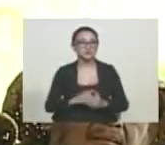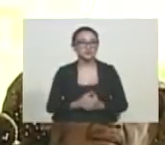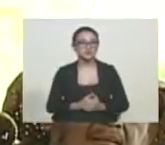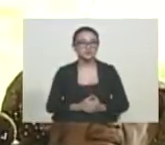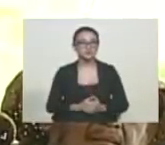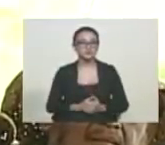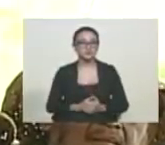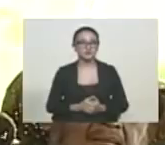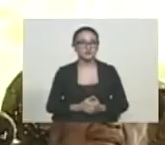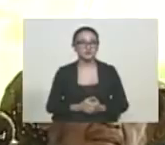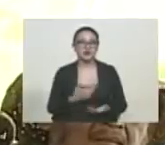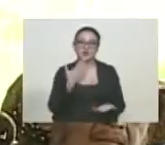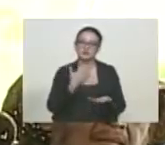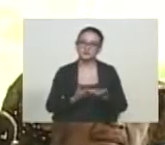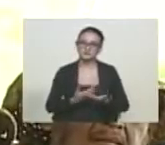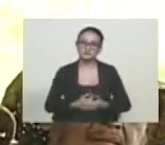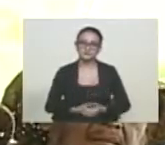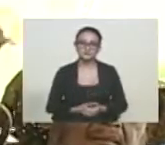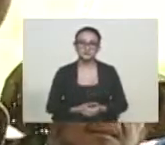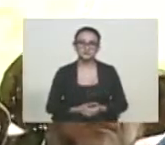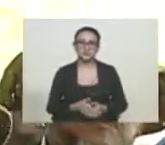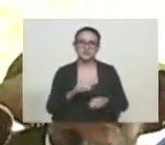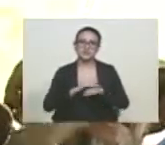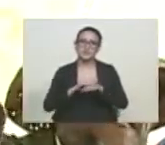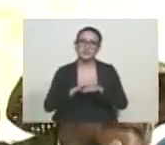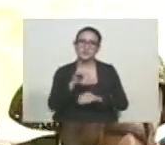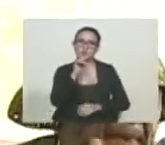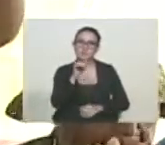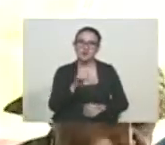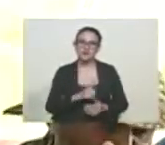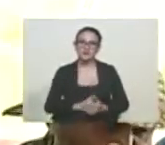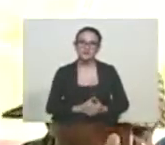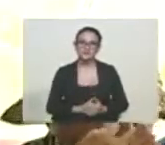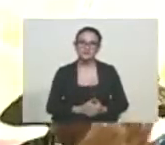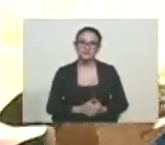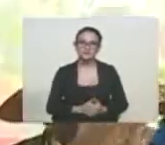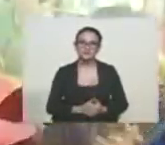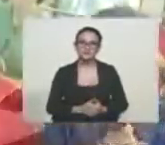hacer. Bueno, gracias y disculpen lo malo.